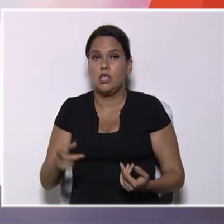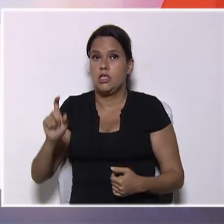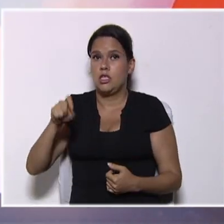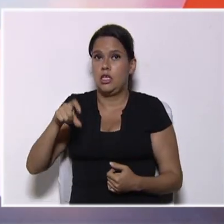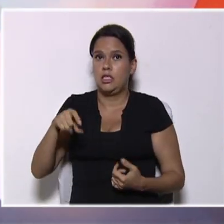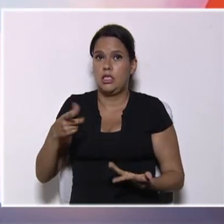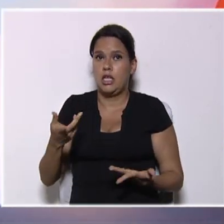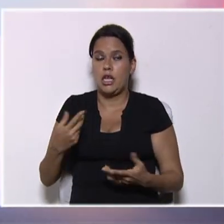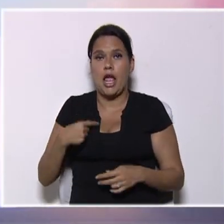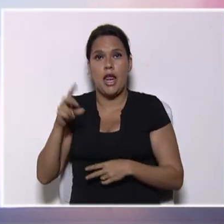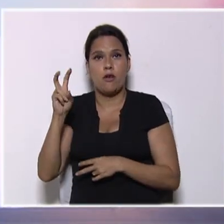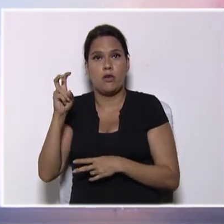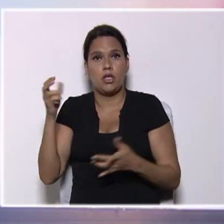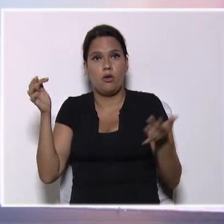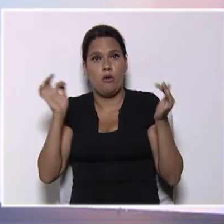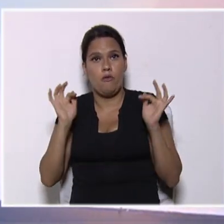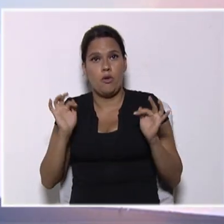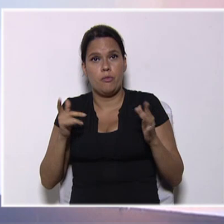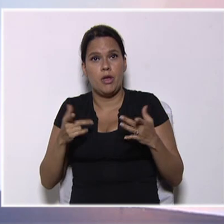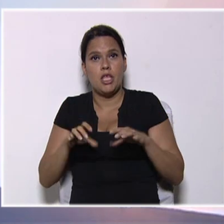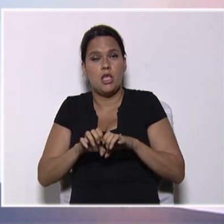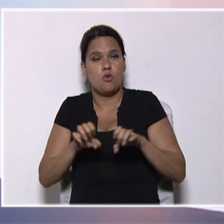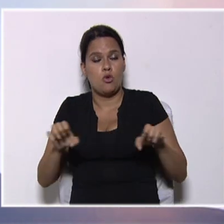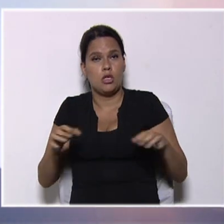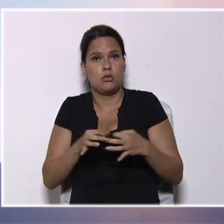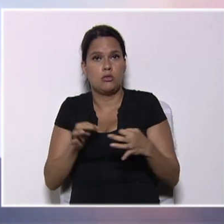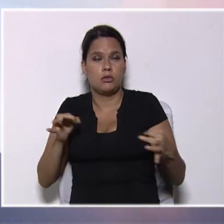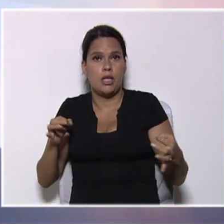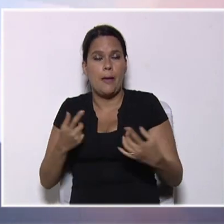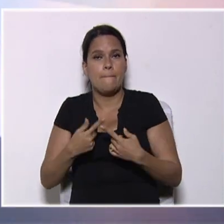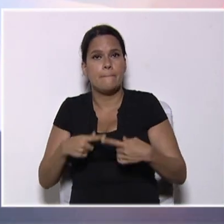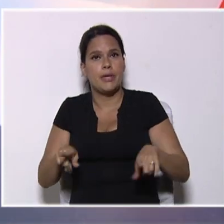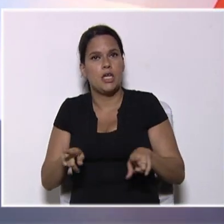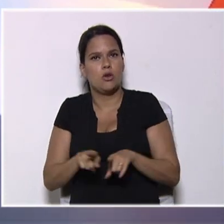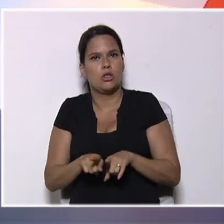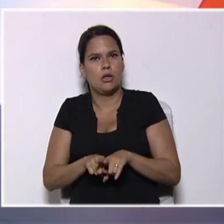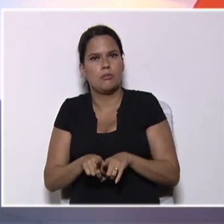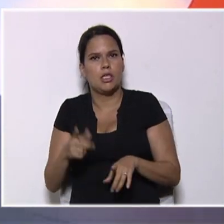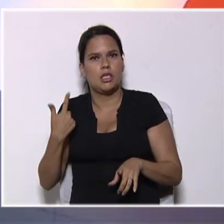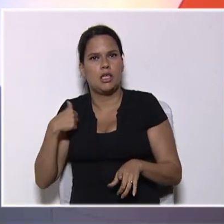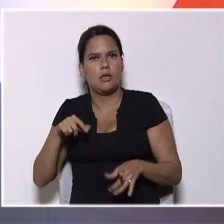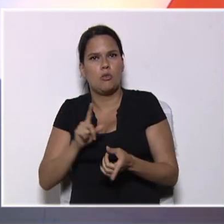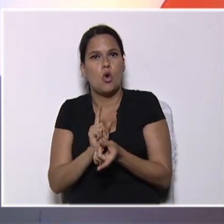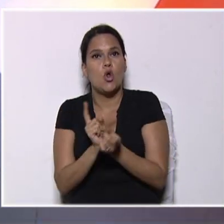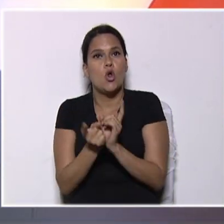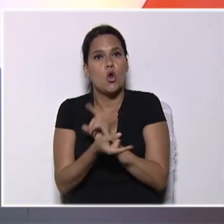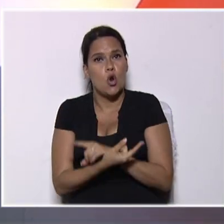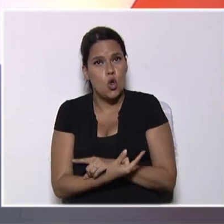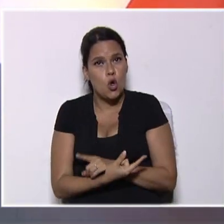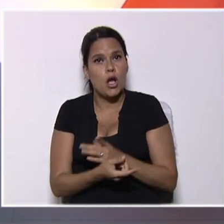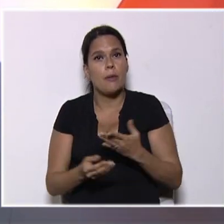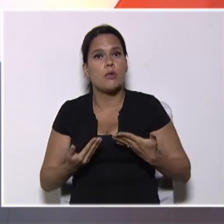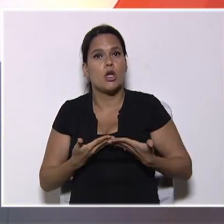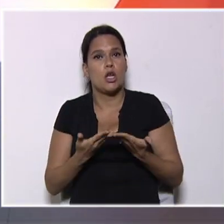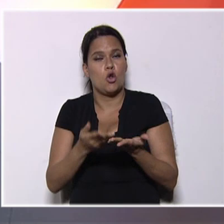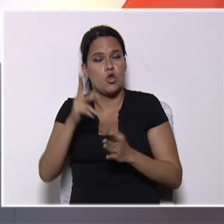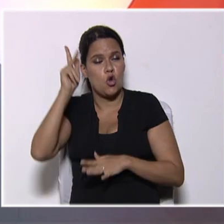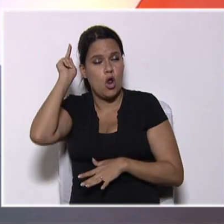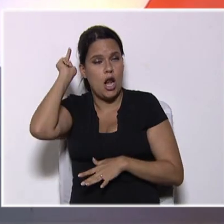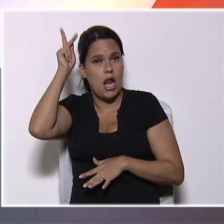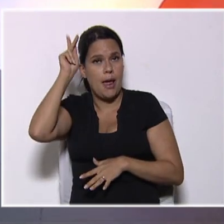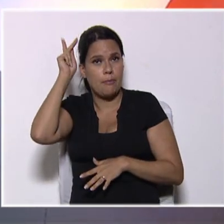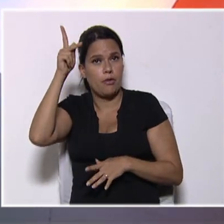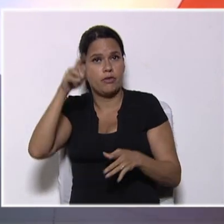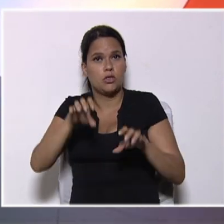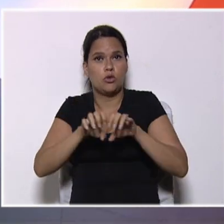necesarias en esta nueva modalidad de educación a distancia. Pero también contamos con las adaptaciones curriculares que nos dio la profesora